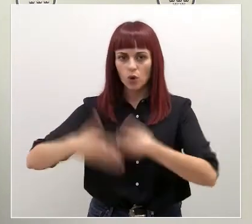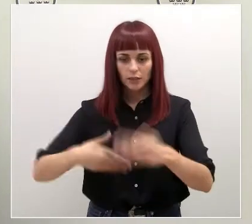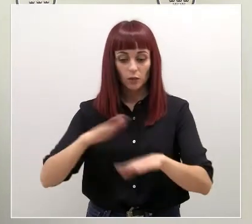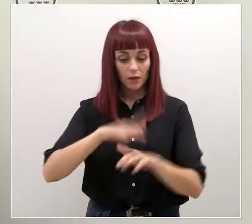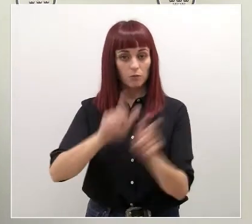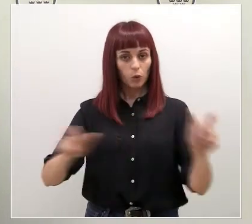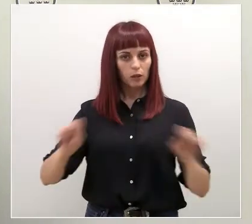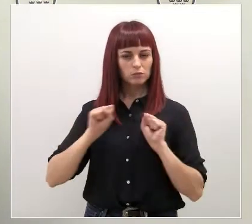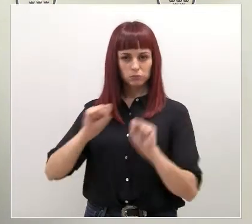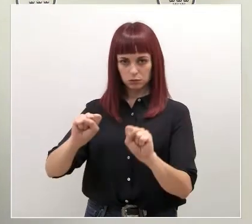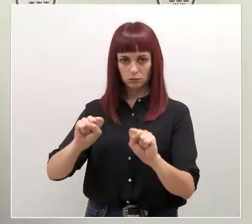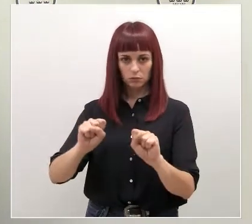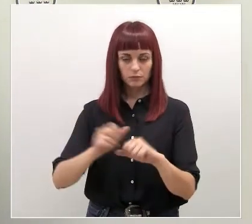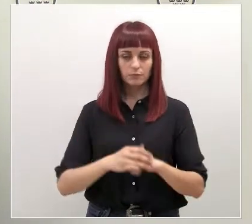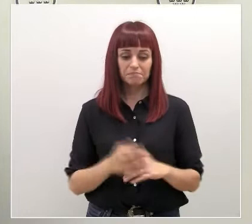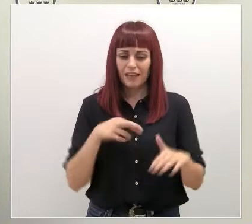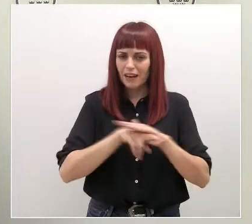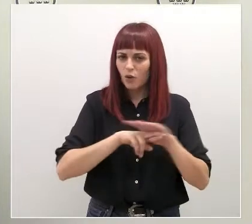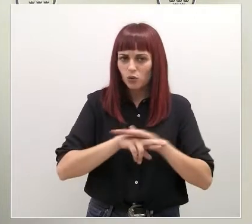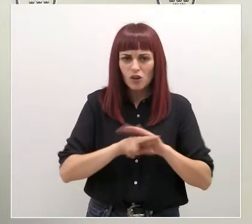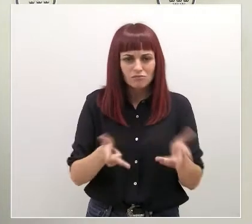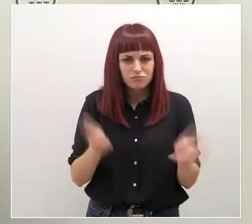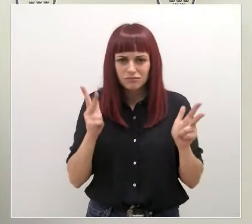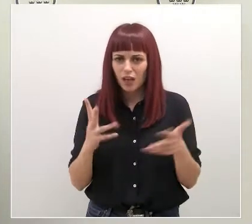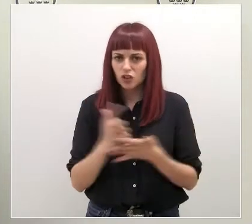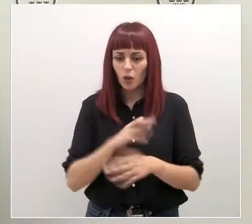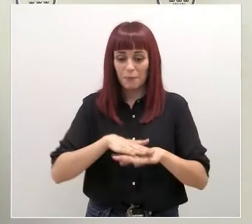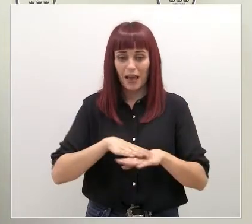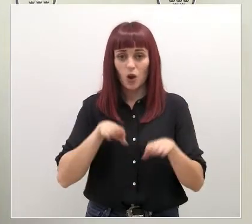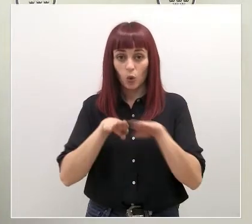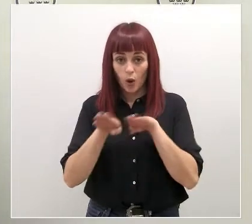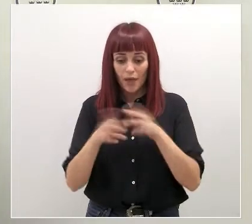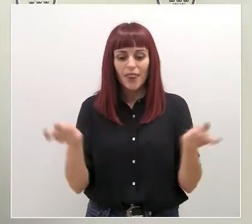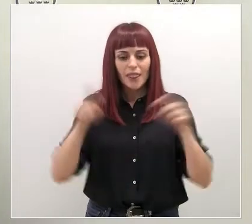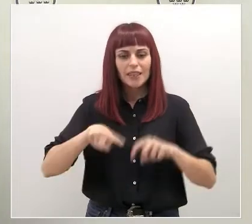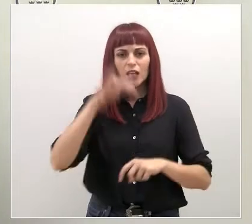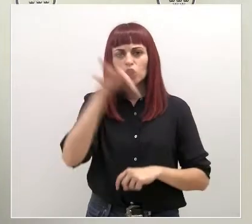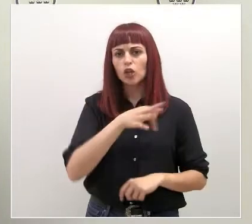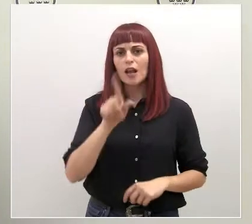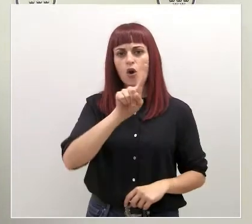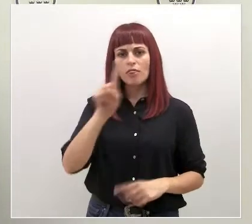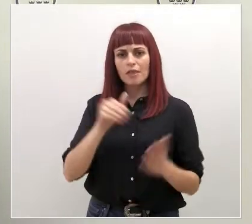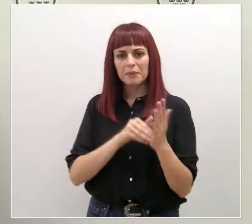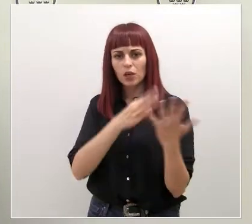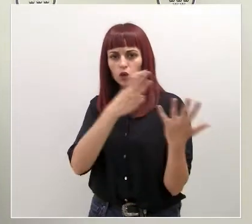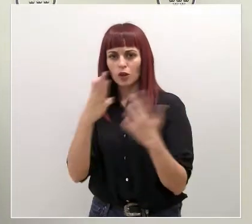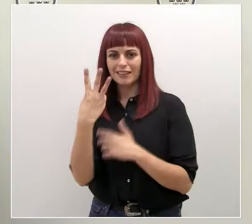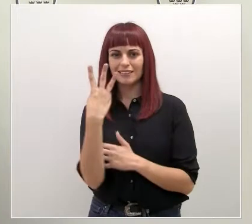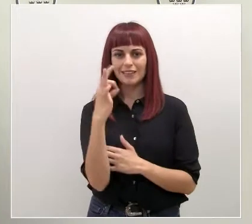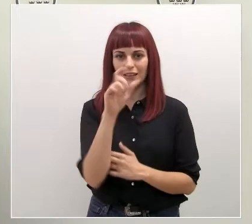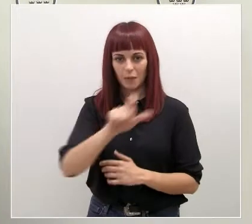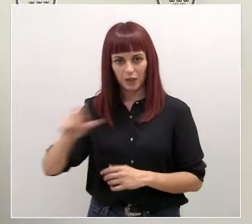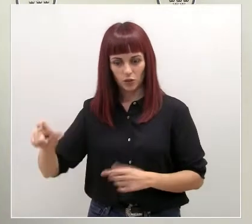de la población, con todos los recursos disponibles. Para hoy jueves se ha citado a un total de 11.830